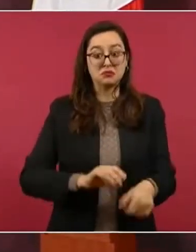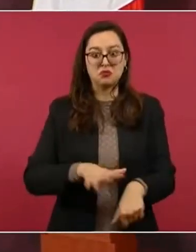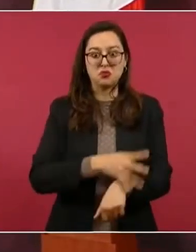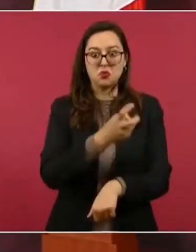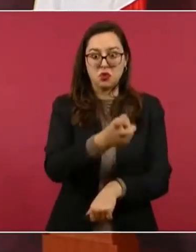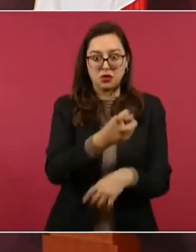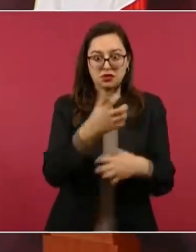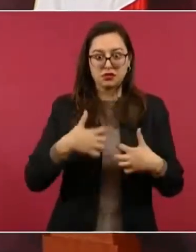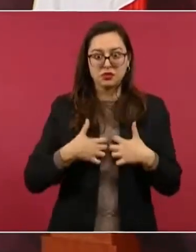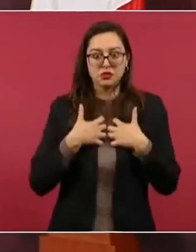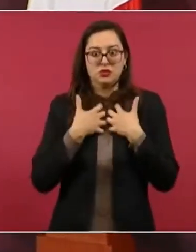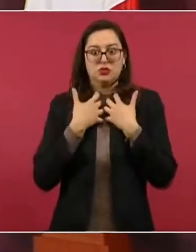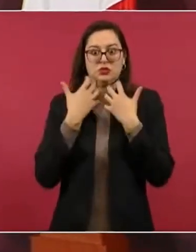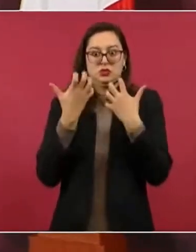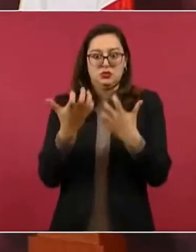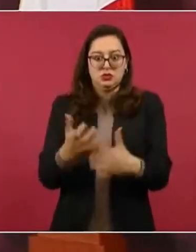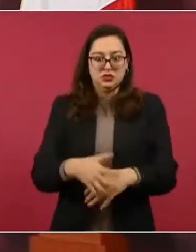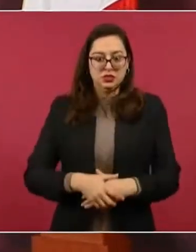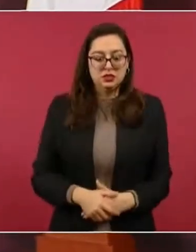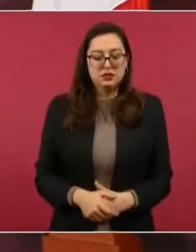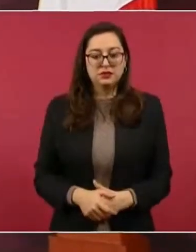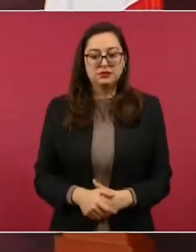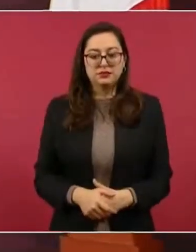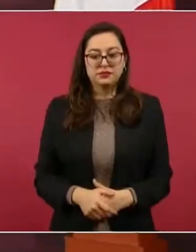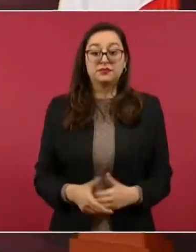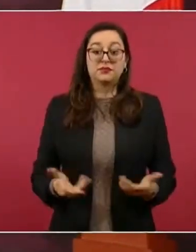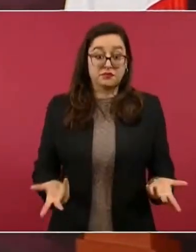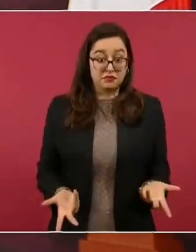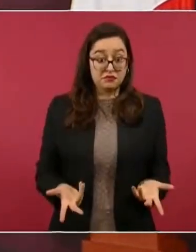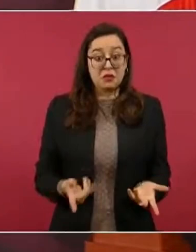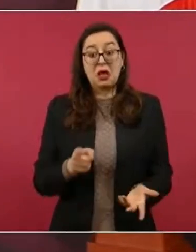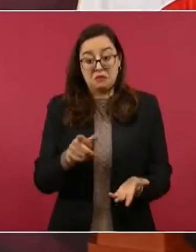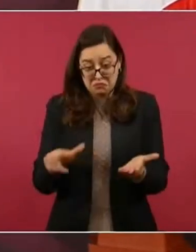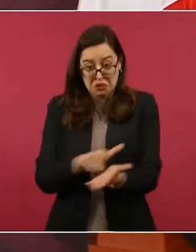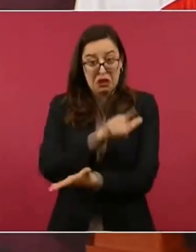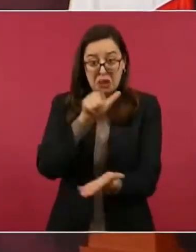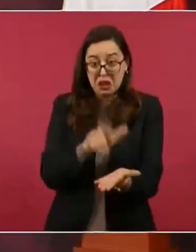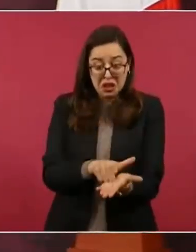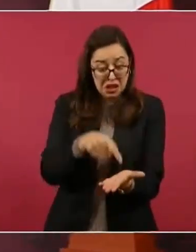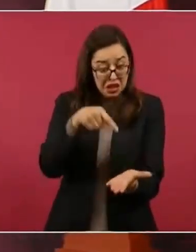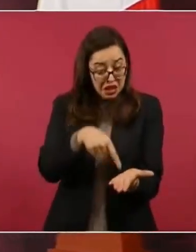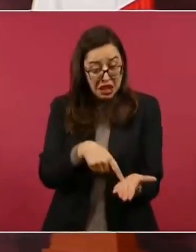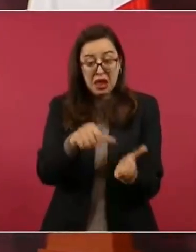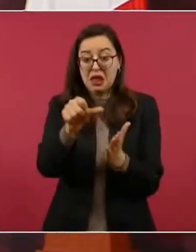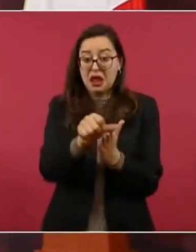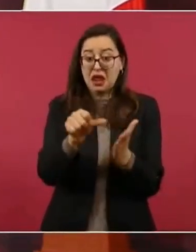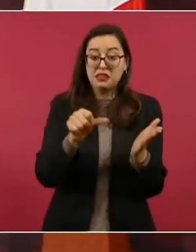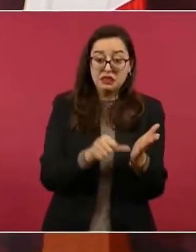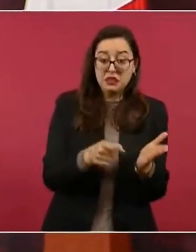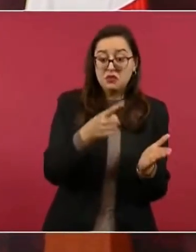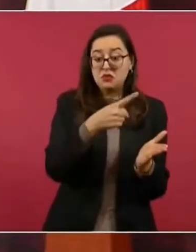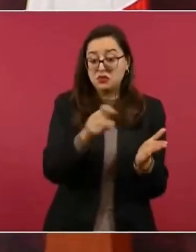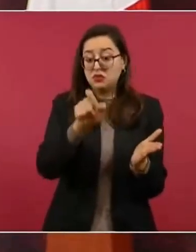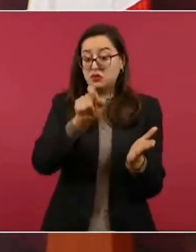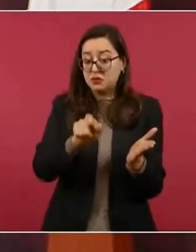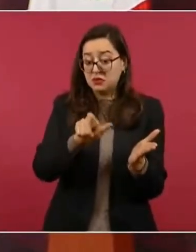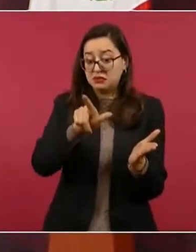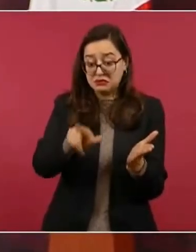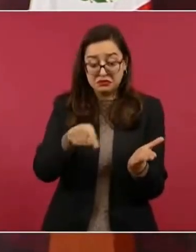La Constitución, volvemos a las leyes, establece en el artículo 127